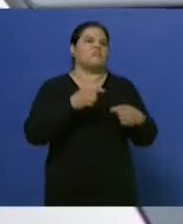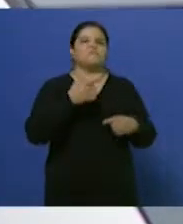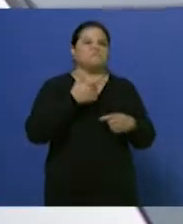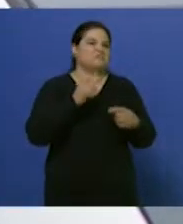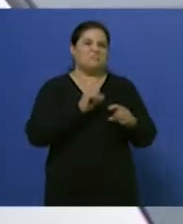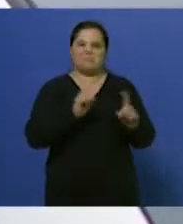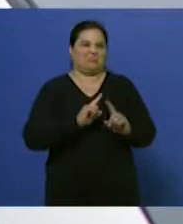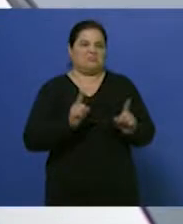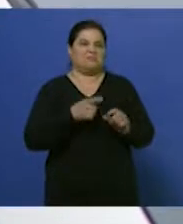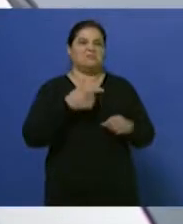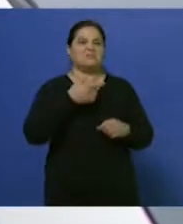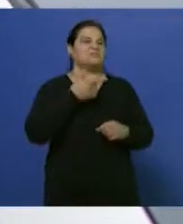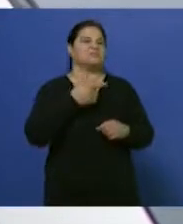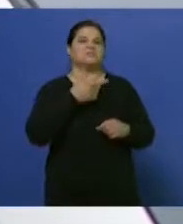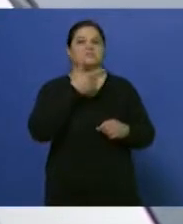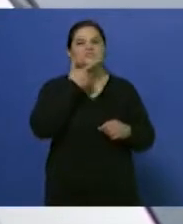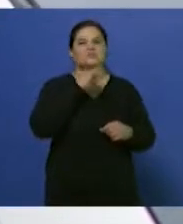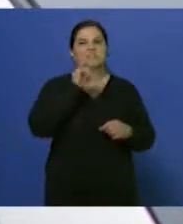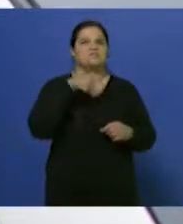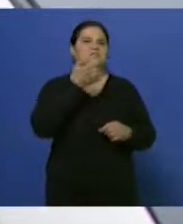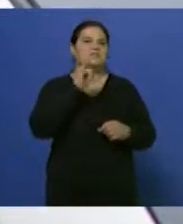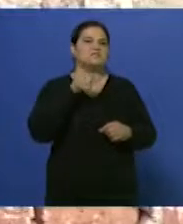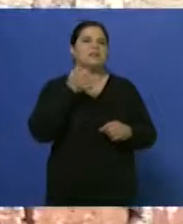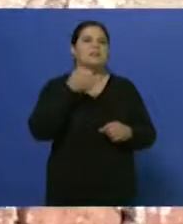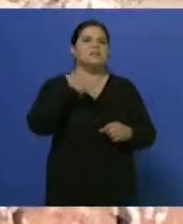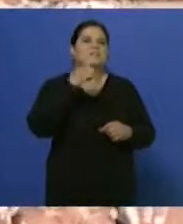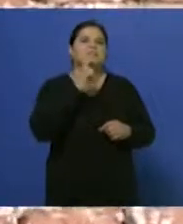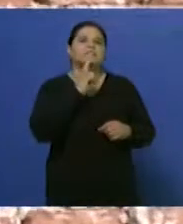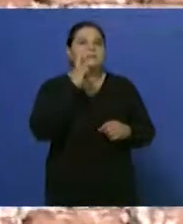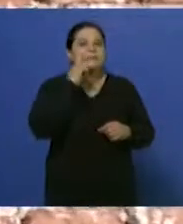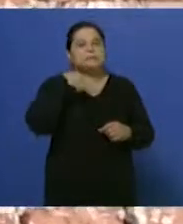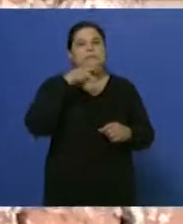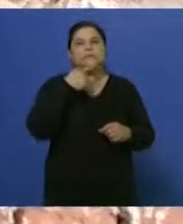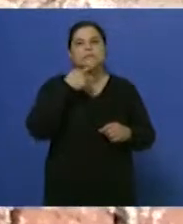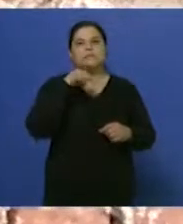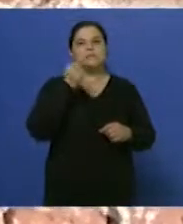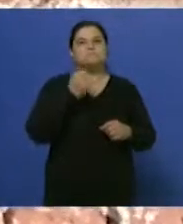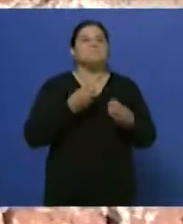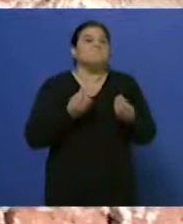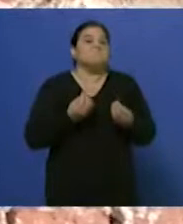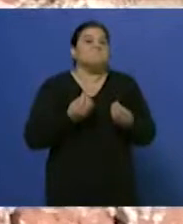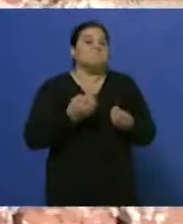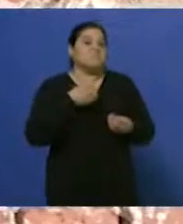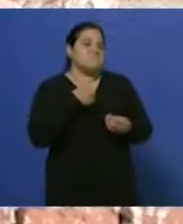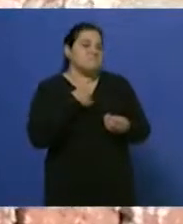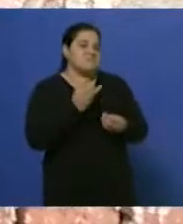creo que todo, la verdad, va a sobresalir por encima de todo, ¿me entendés? Que es lo correcto